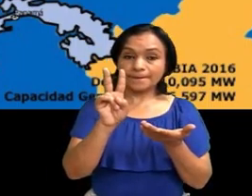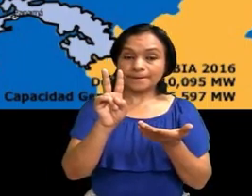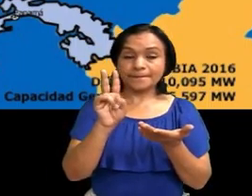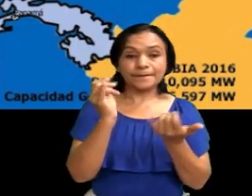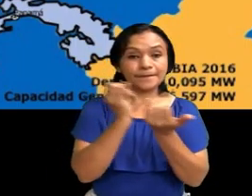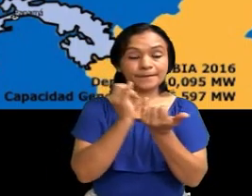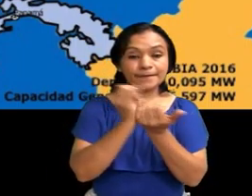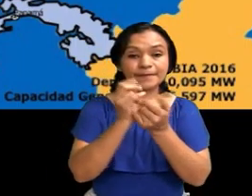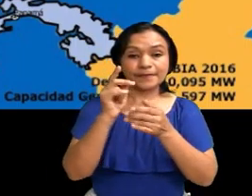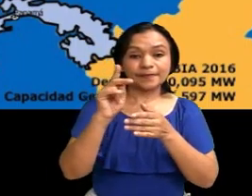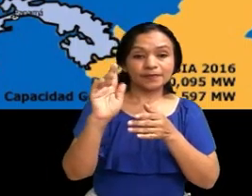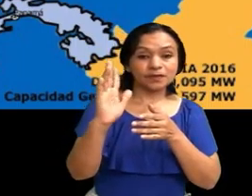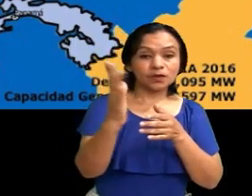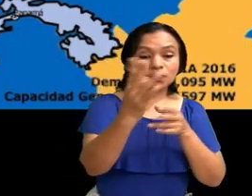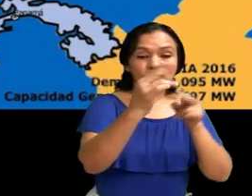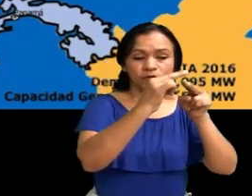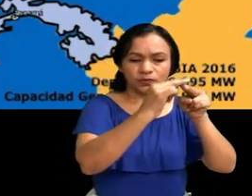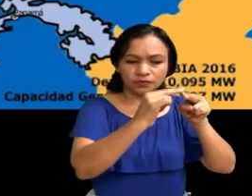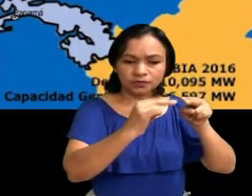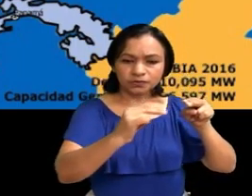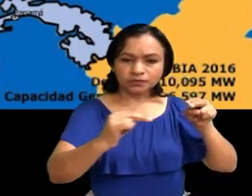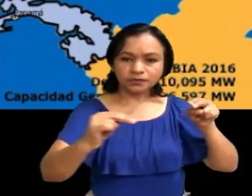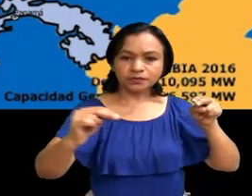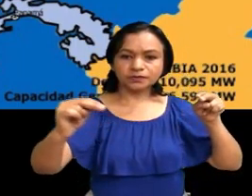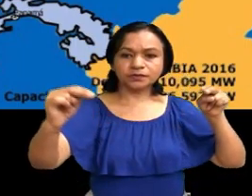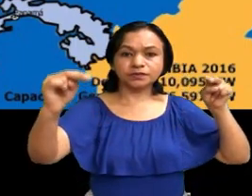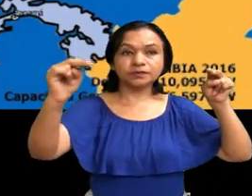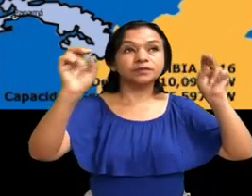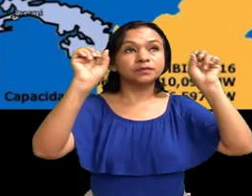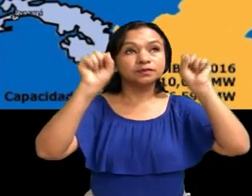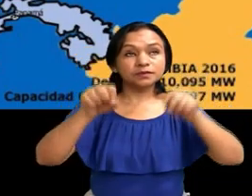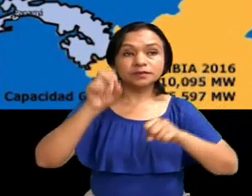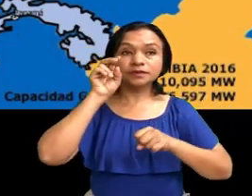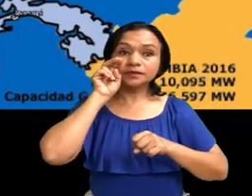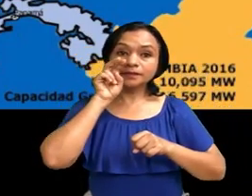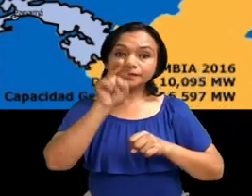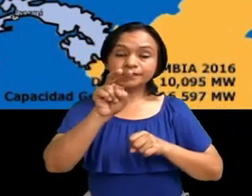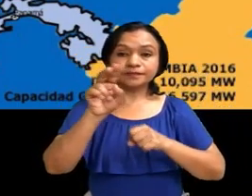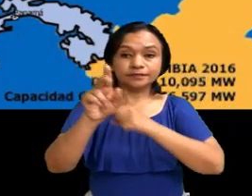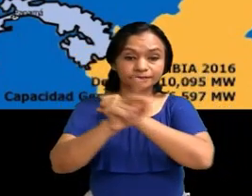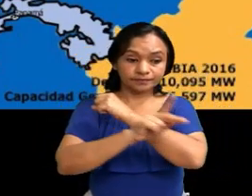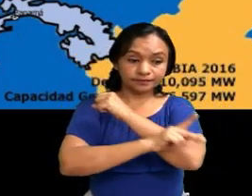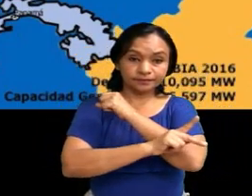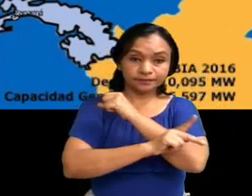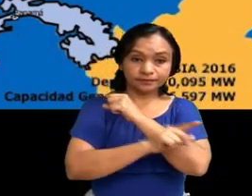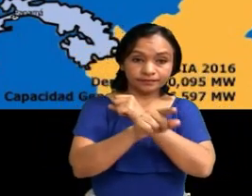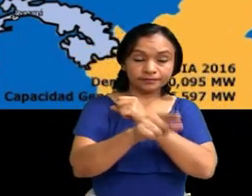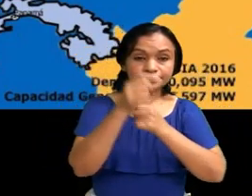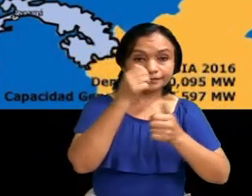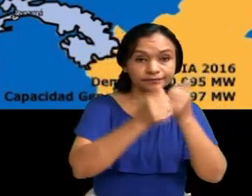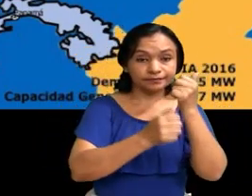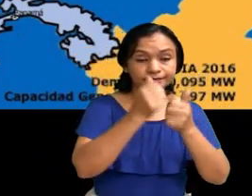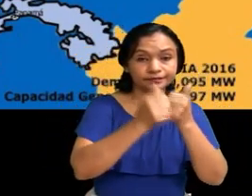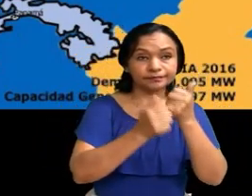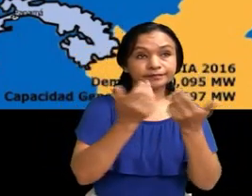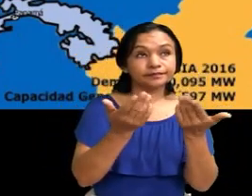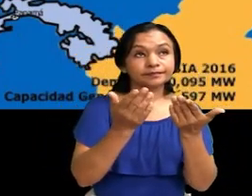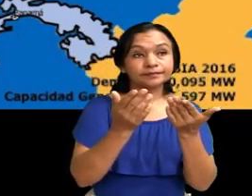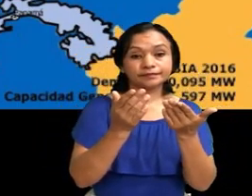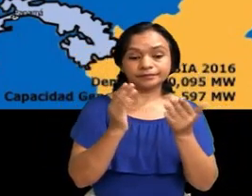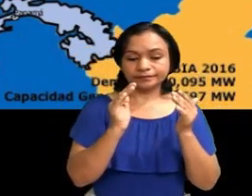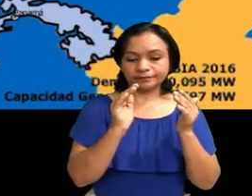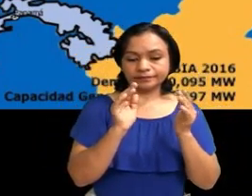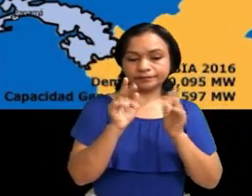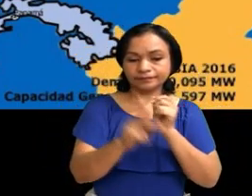del Pacífico donde van todas las líneas, podernos ayudar. Es decir, si un país tiene una emergencia, entonces los países